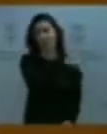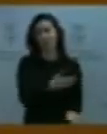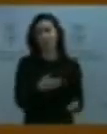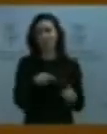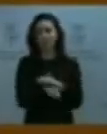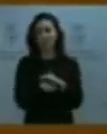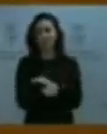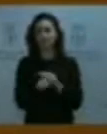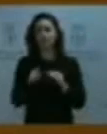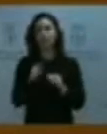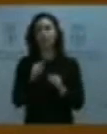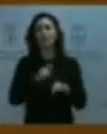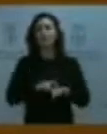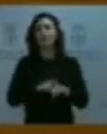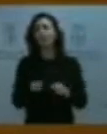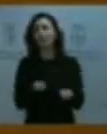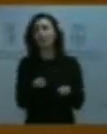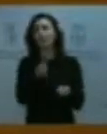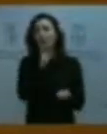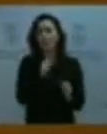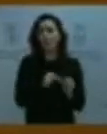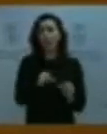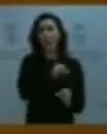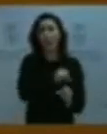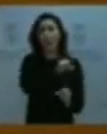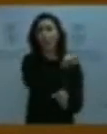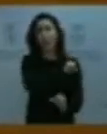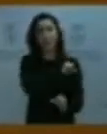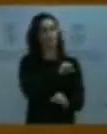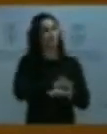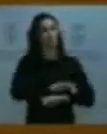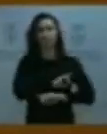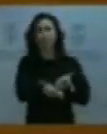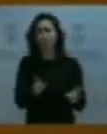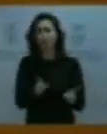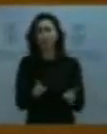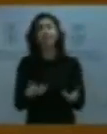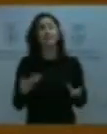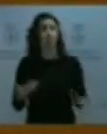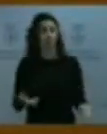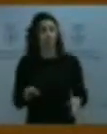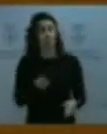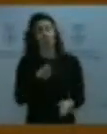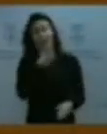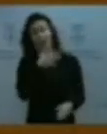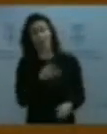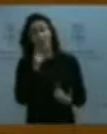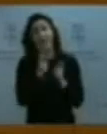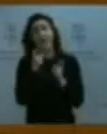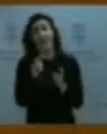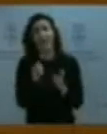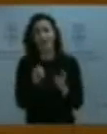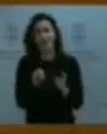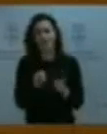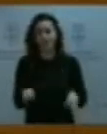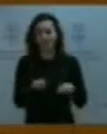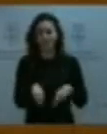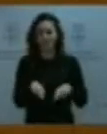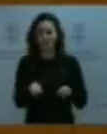Tampoco. Estarían intentándolo, supongo, como ahora. Pero en eso quedan, en el intento y no en solucionar el